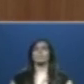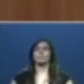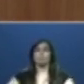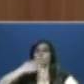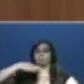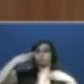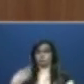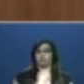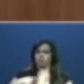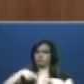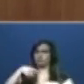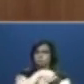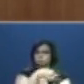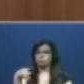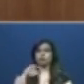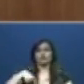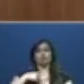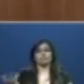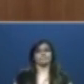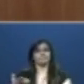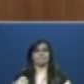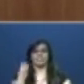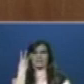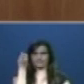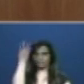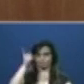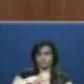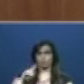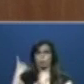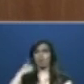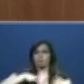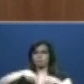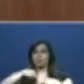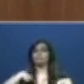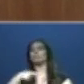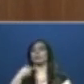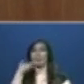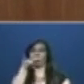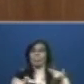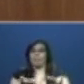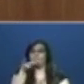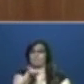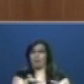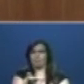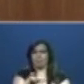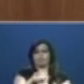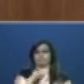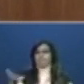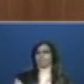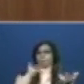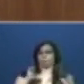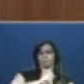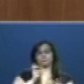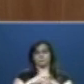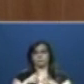máxima eficiencia del mismo estamos impulsando tres iniciativas una promover el transporte a la demanda frente a las rutas de transporte convencional dos